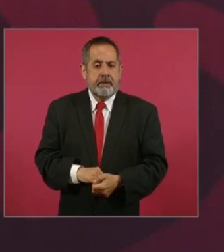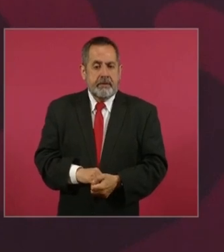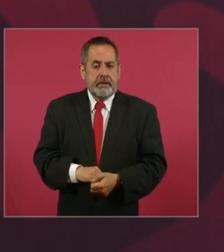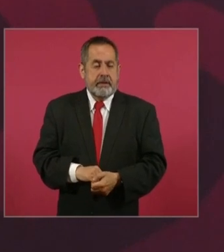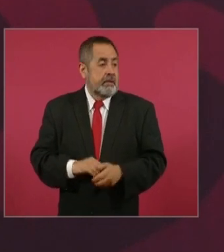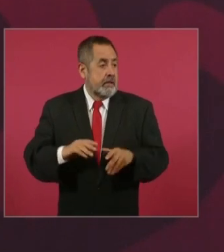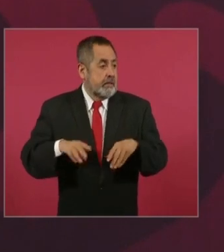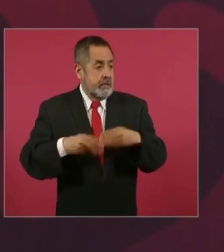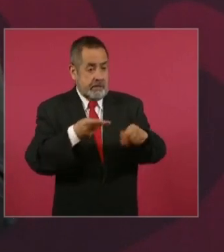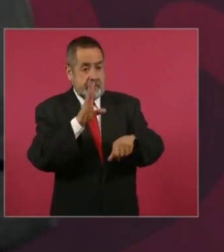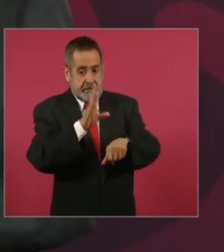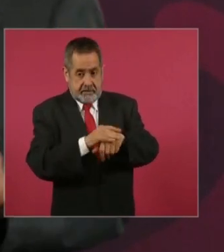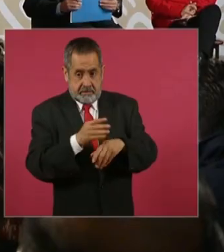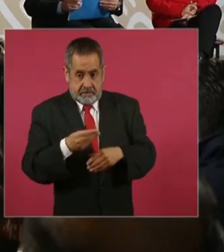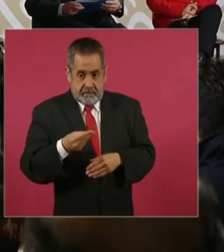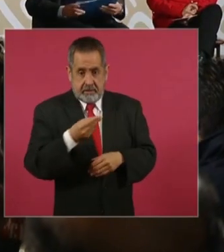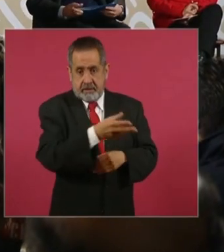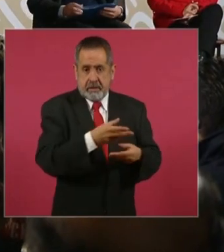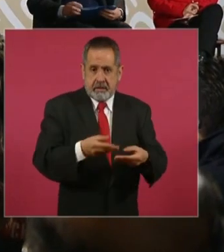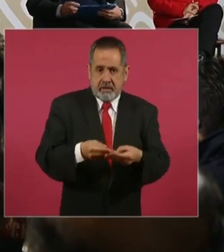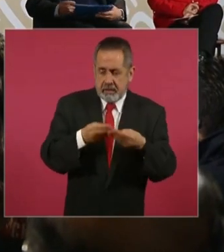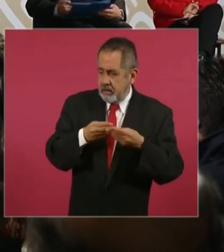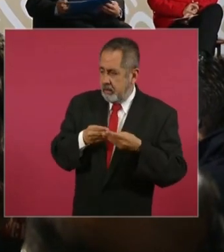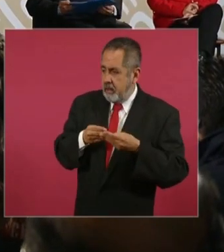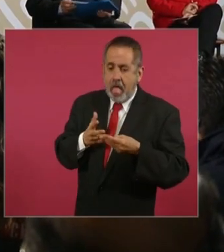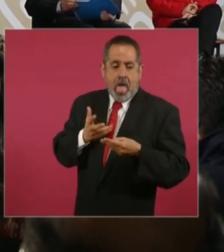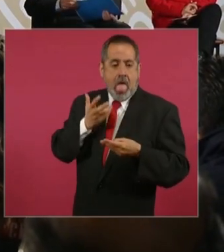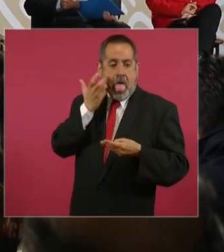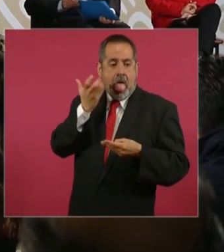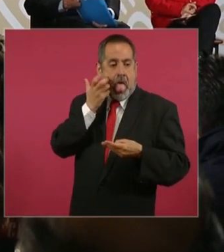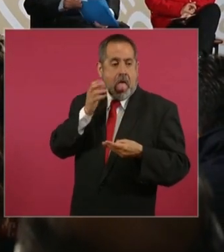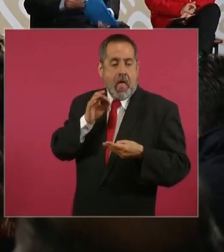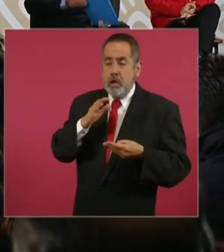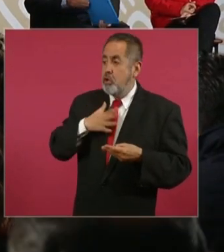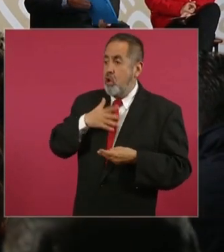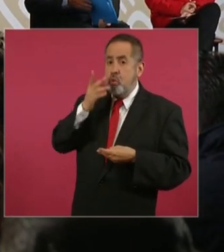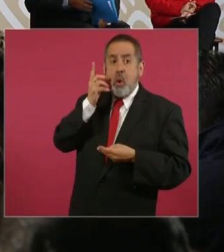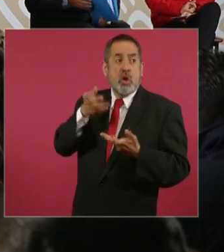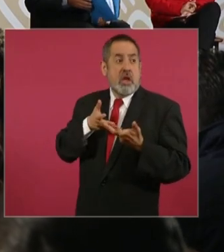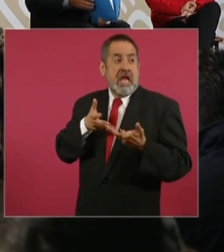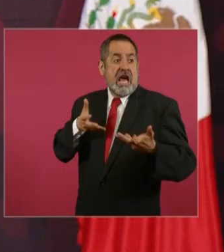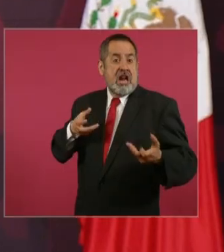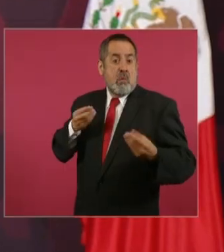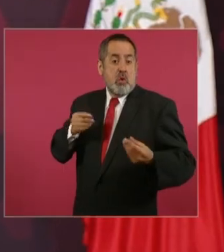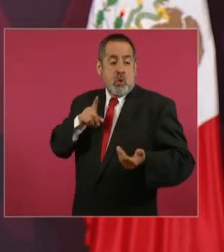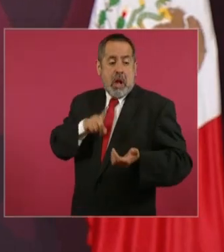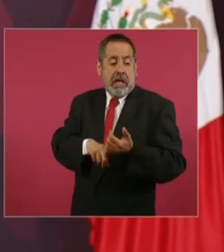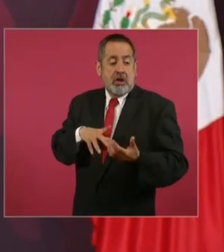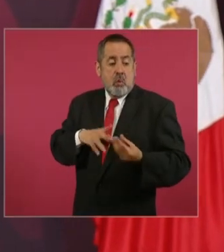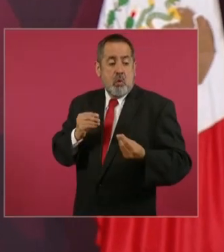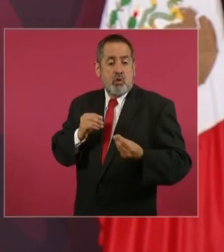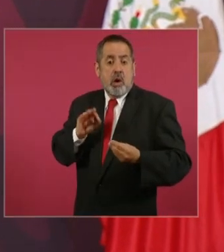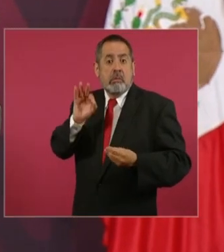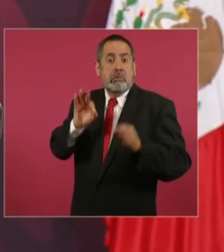Recibieron las concesiones para especular con los títulos de concesión.